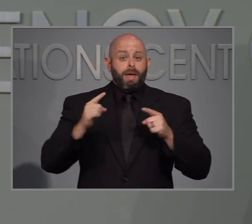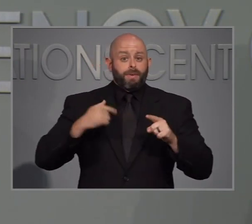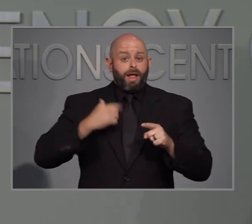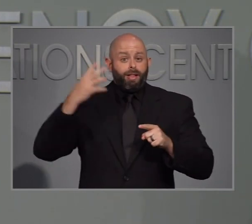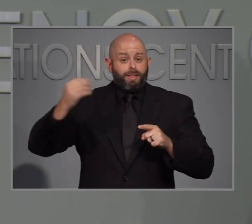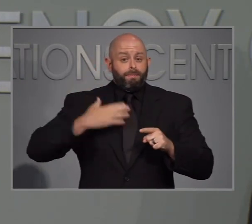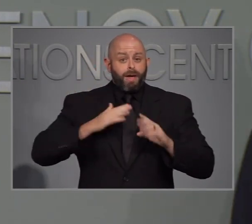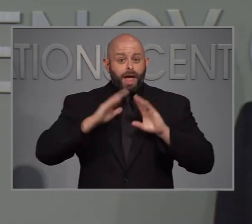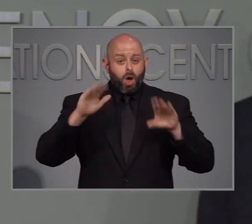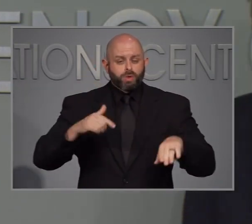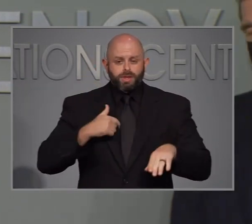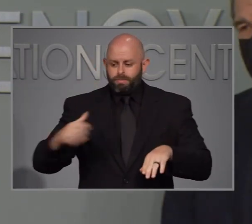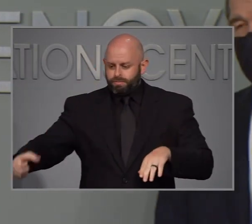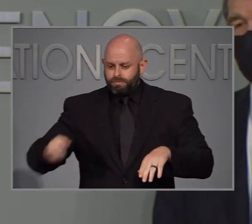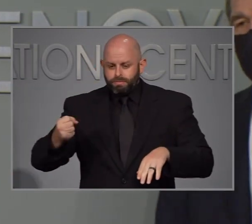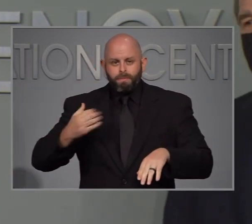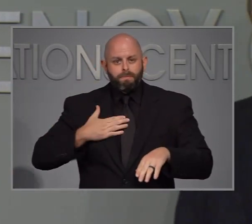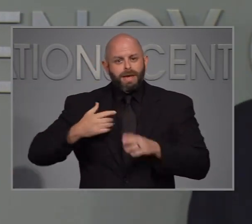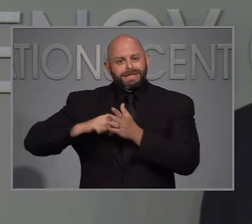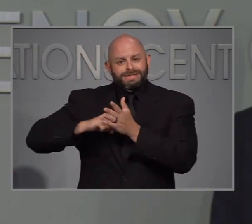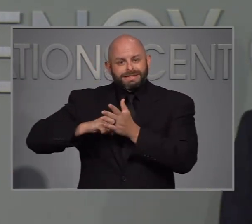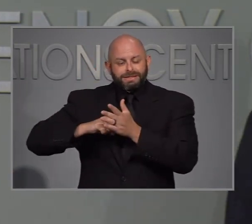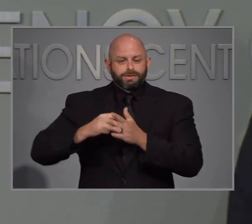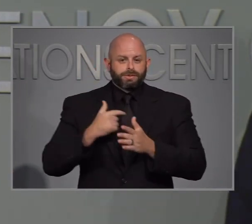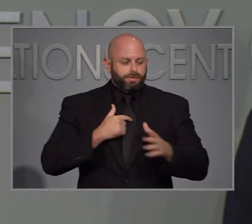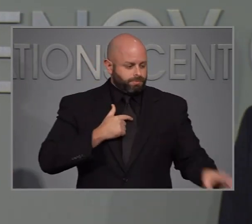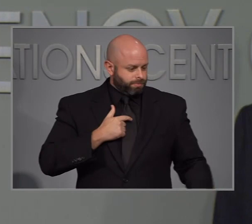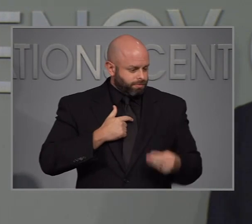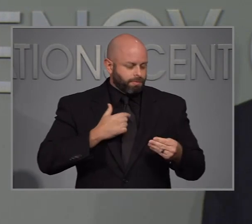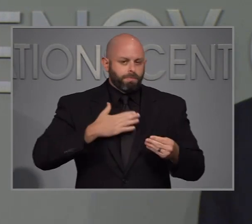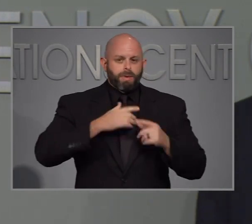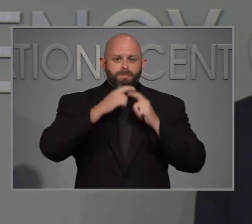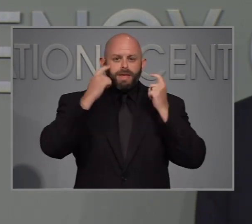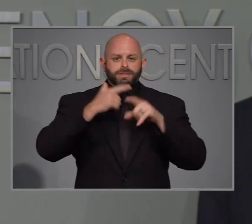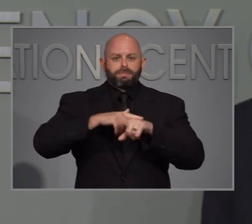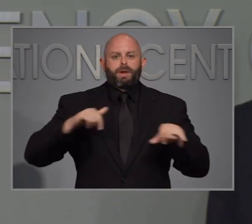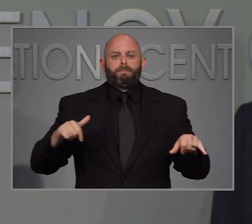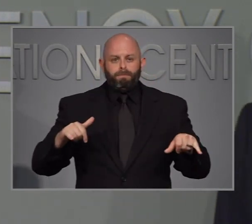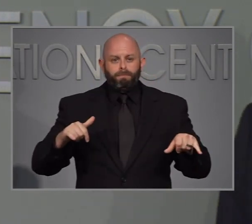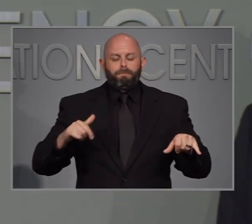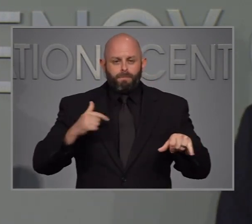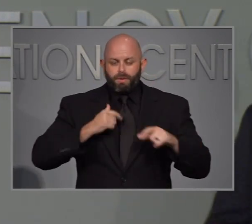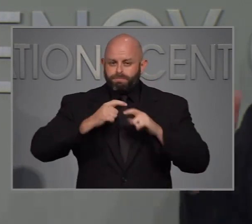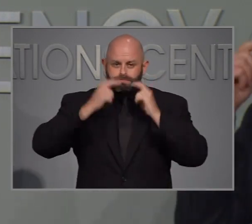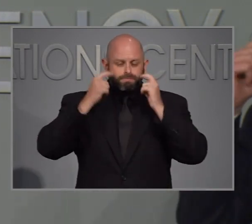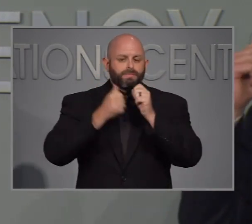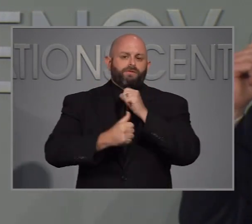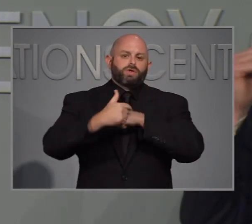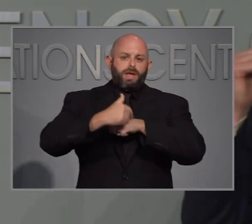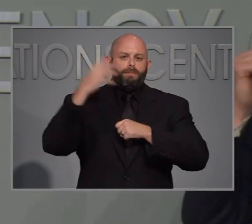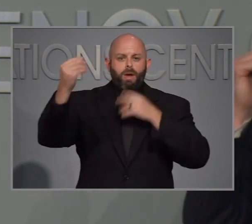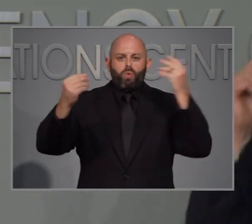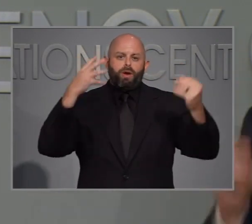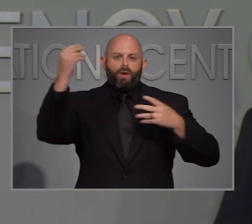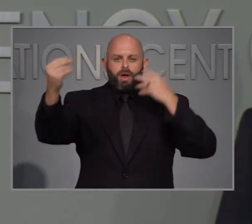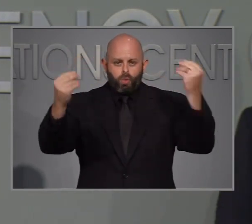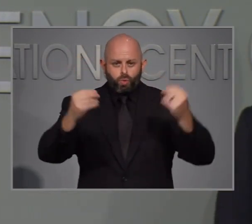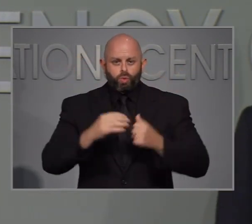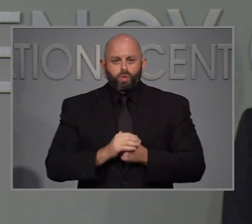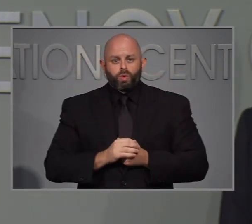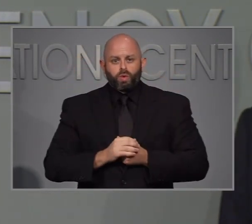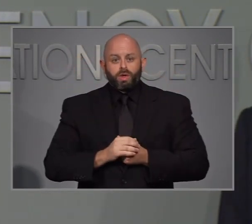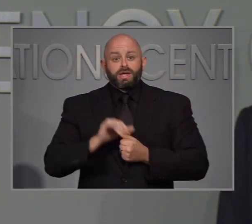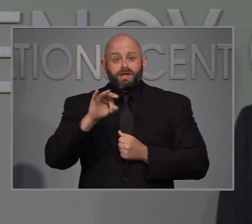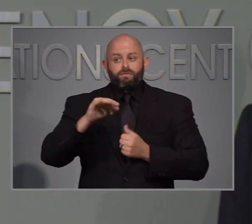de salir de mi casa y agarrar mis llaves, voy a tomar mi mascarilla en mi bolsa, en mi bolsillo, en el auto, cada vez que salgan. Por favor,